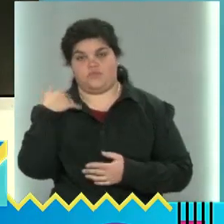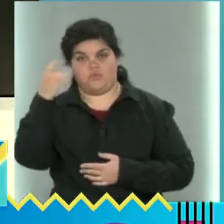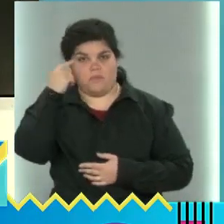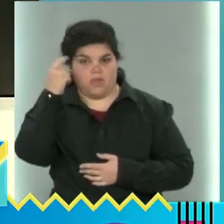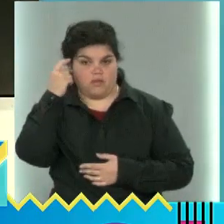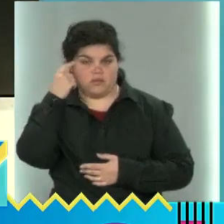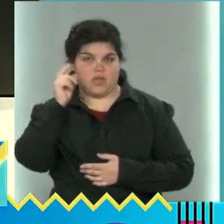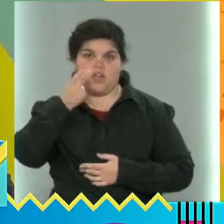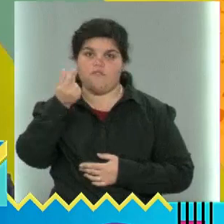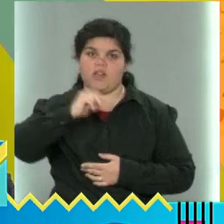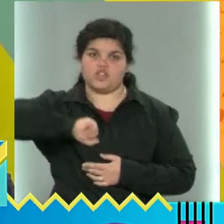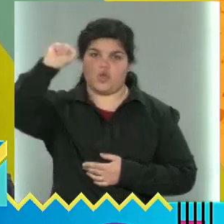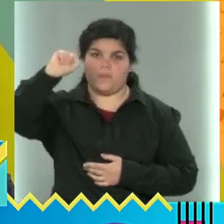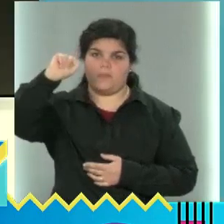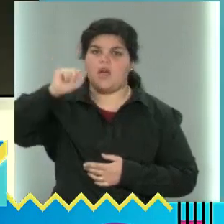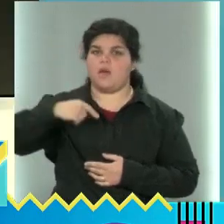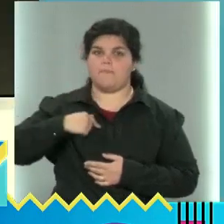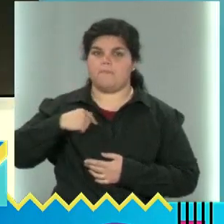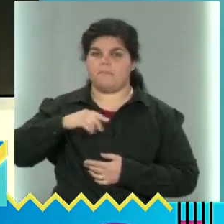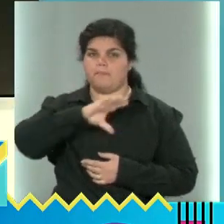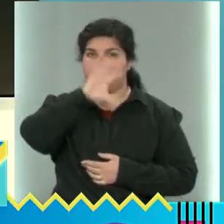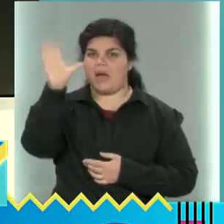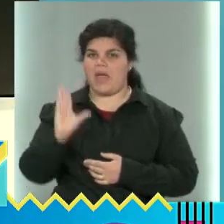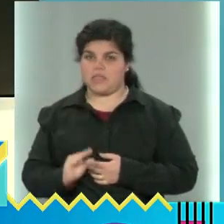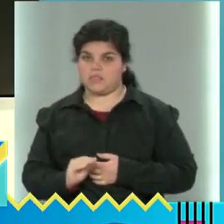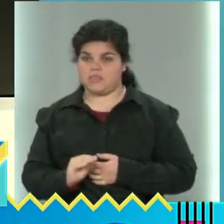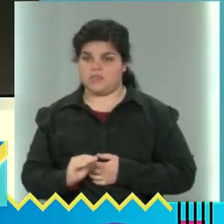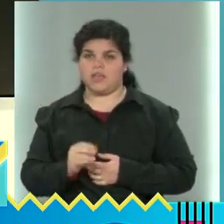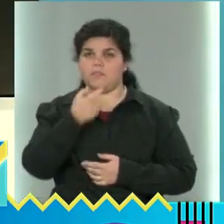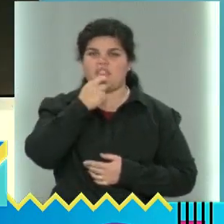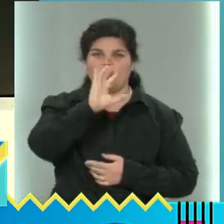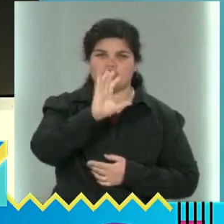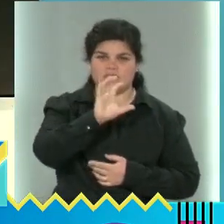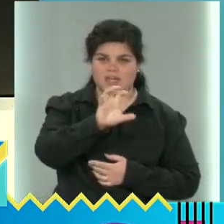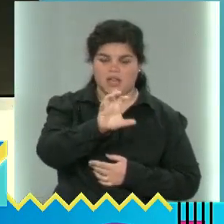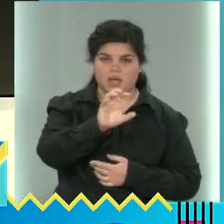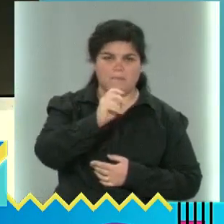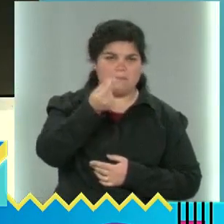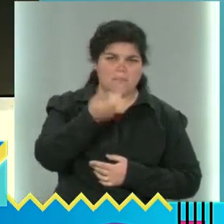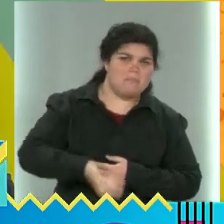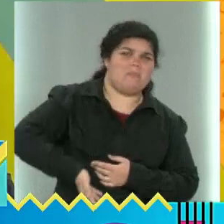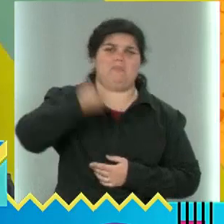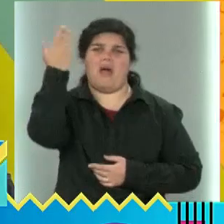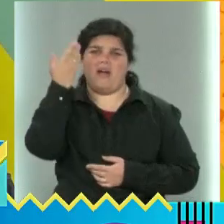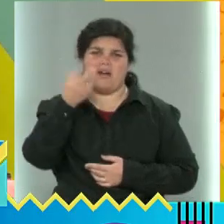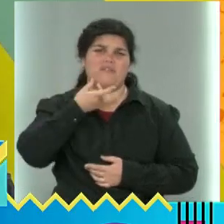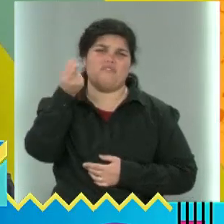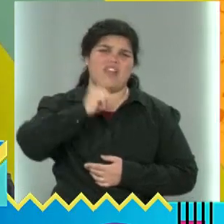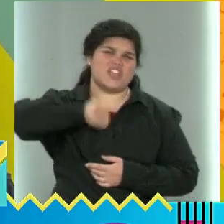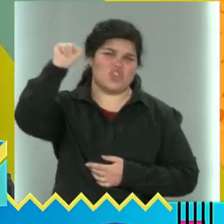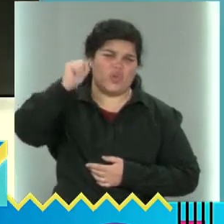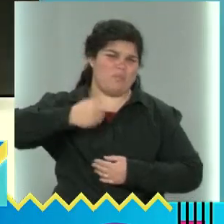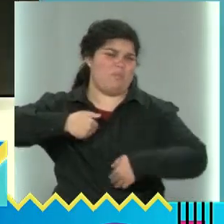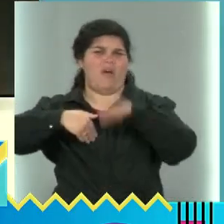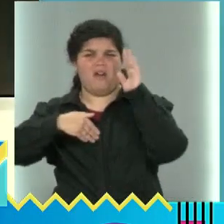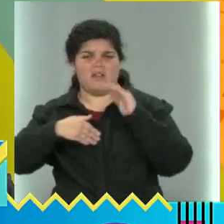más altos del país. Sí, correcto. Digo, ¿cómo se mantiene una pyme en estos con distintos hay que factores?